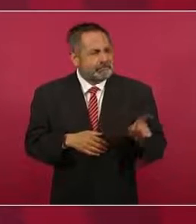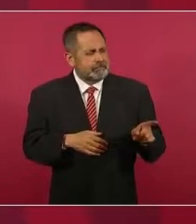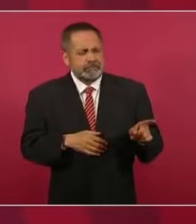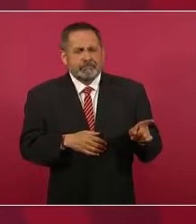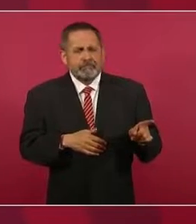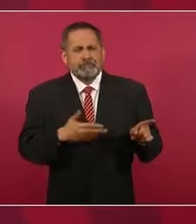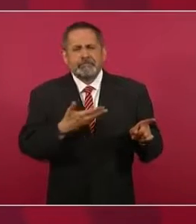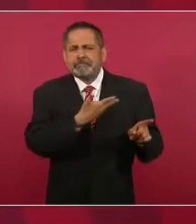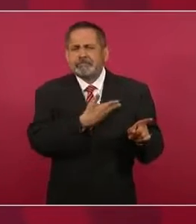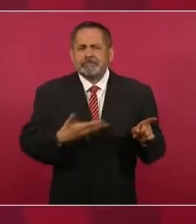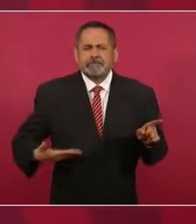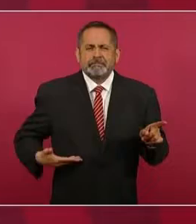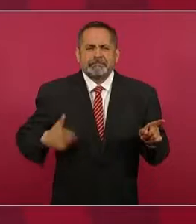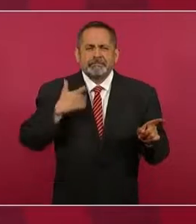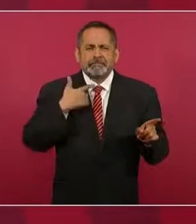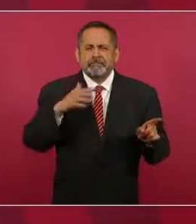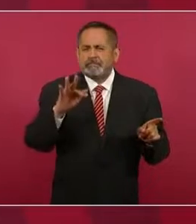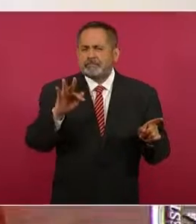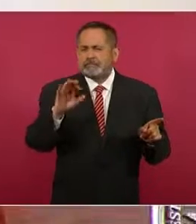Fox,